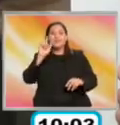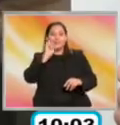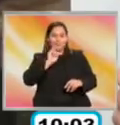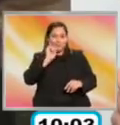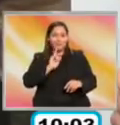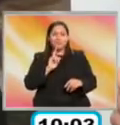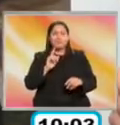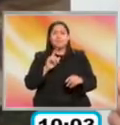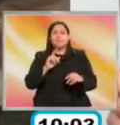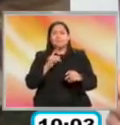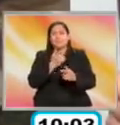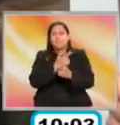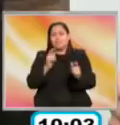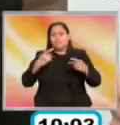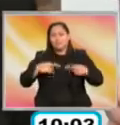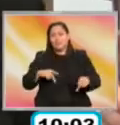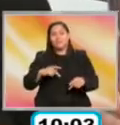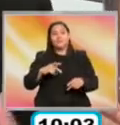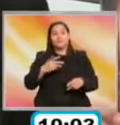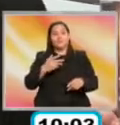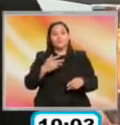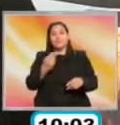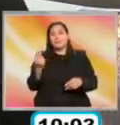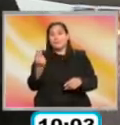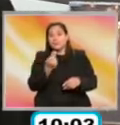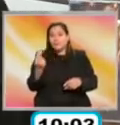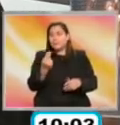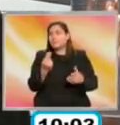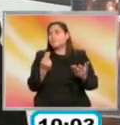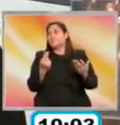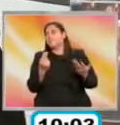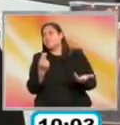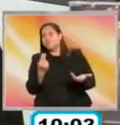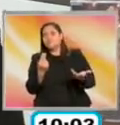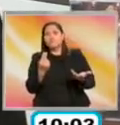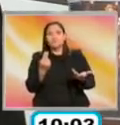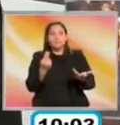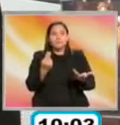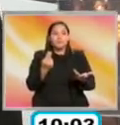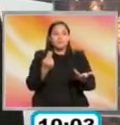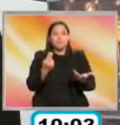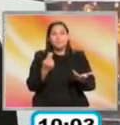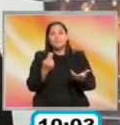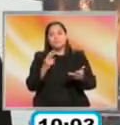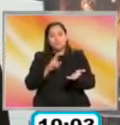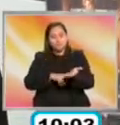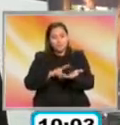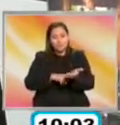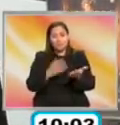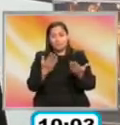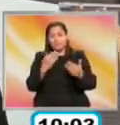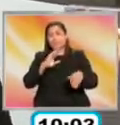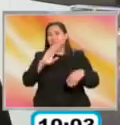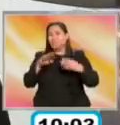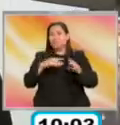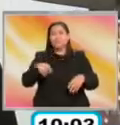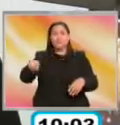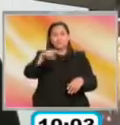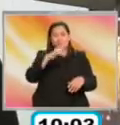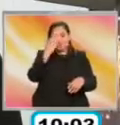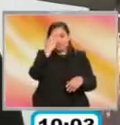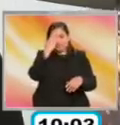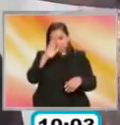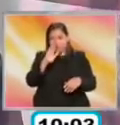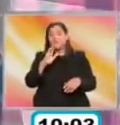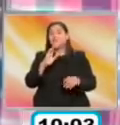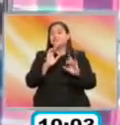cualquier persona que se encuentra en esa necesidad, se encuentra en desvalor, en un mundo muy desconocido y